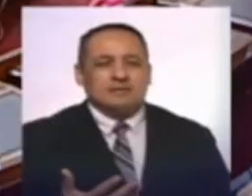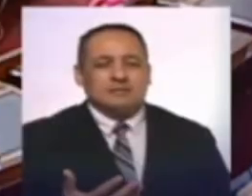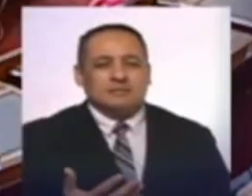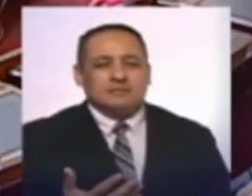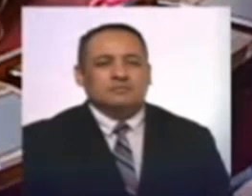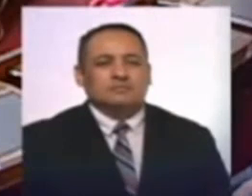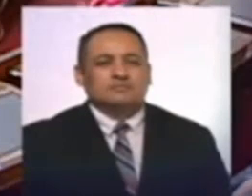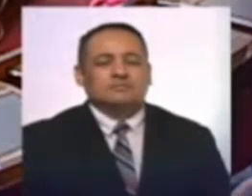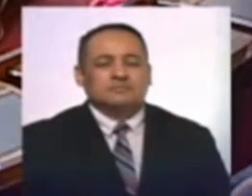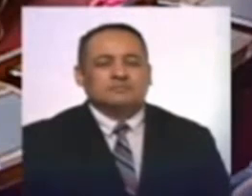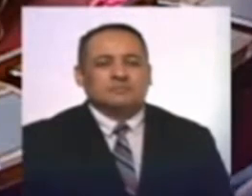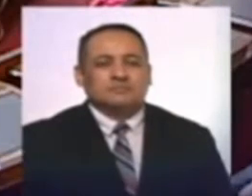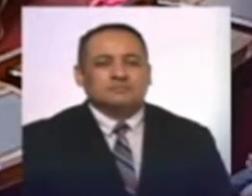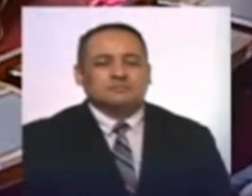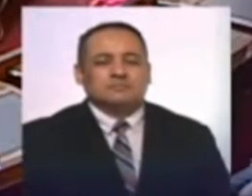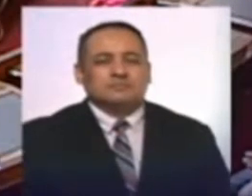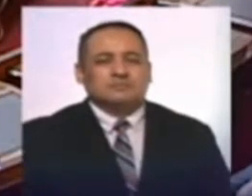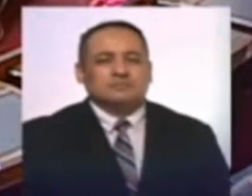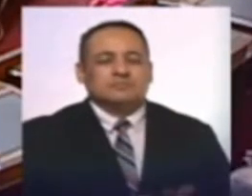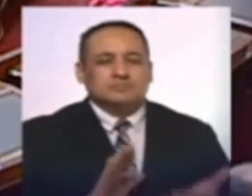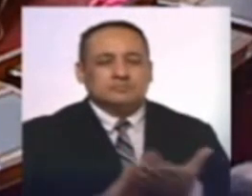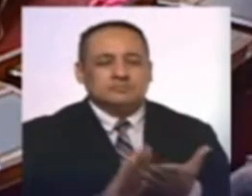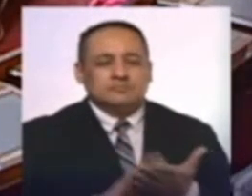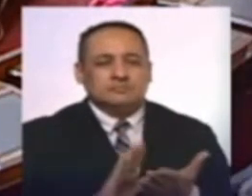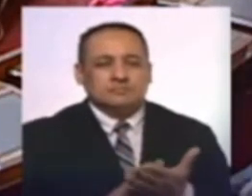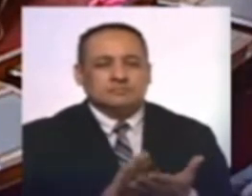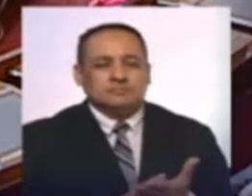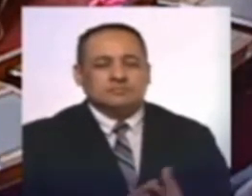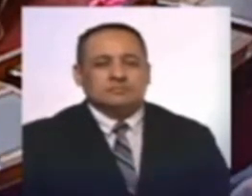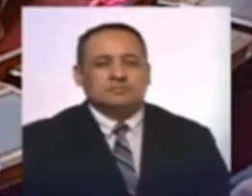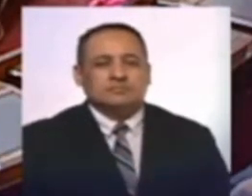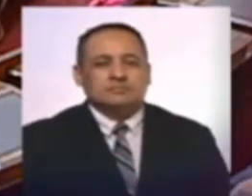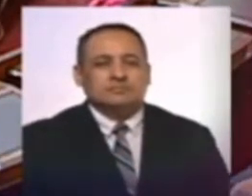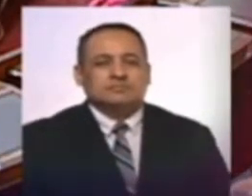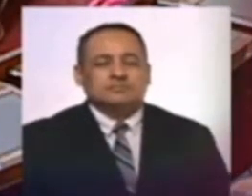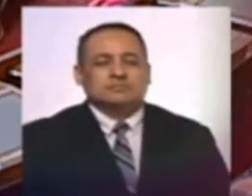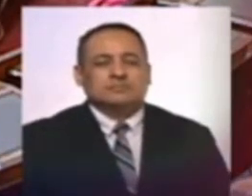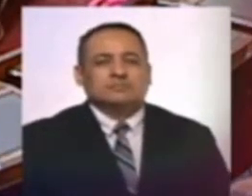pero también sus propios estamentos